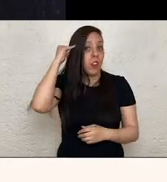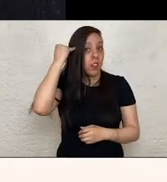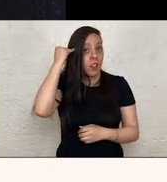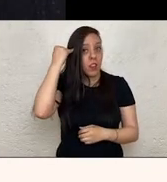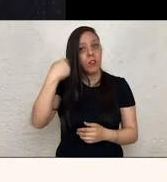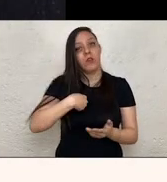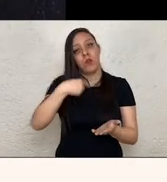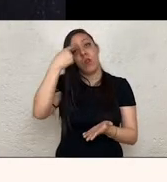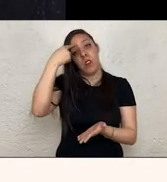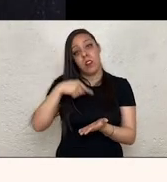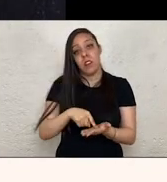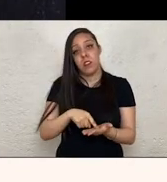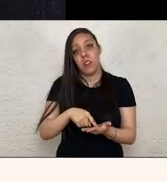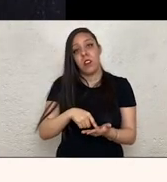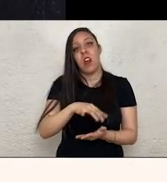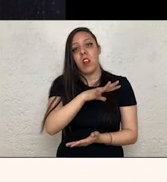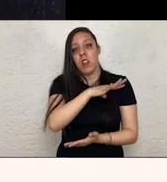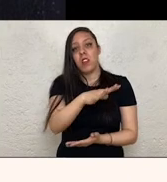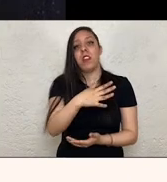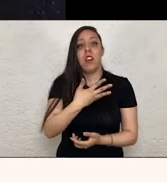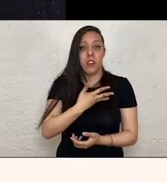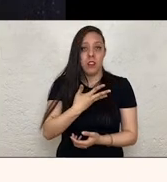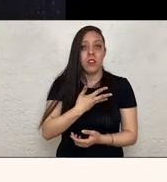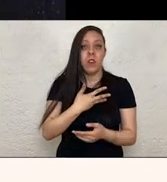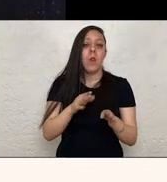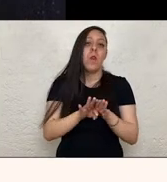hombres, creo que en general tenemos